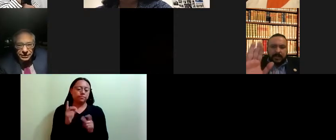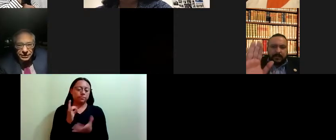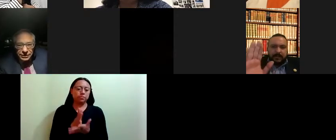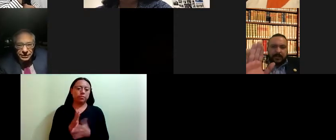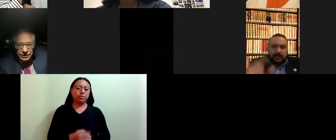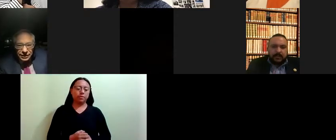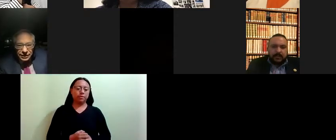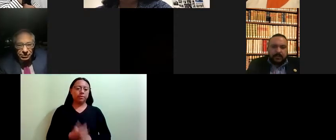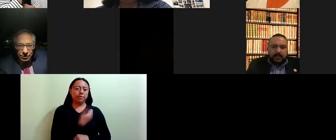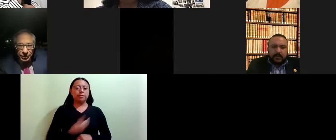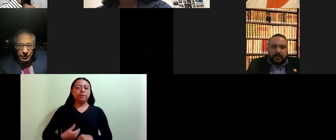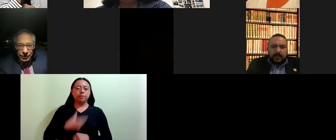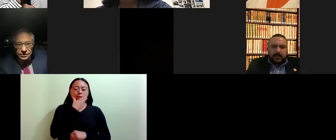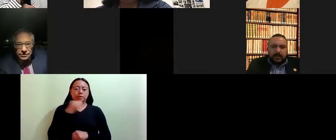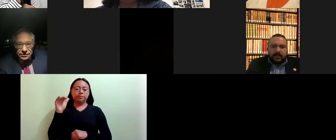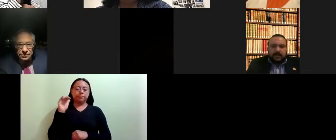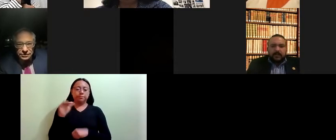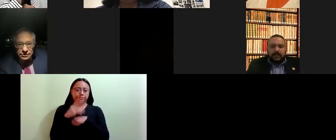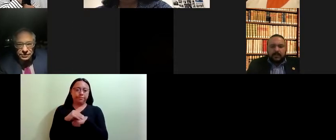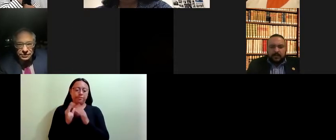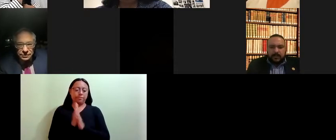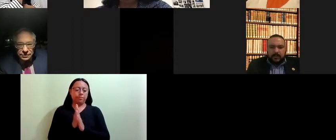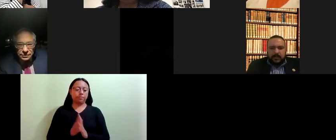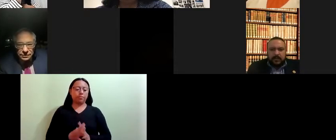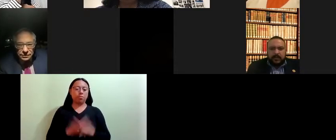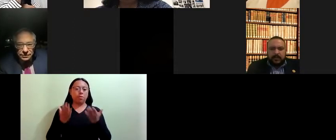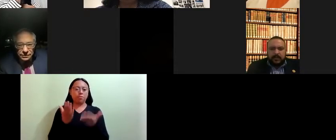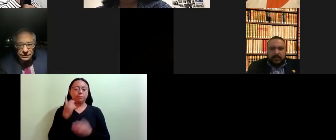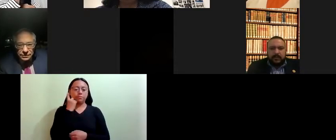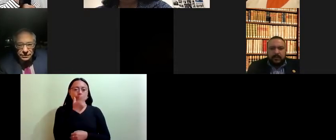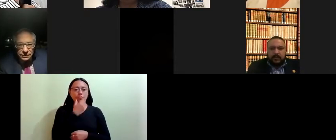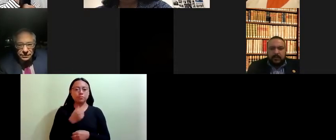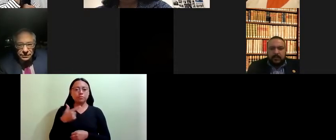Presidente, si me permite. Adelante, Diputado diputado. Gaviño.